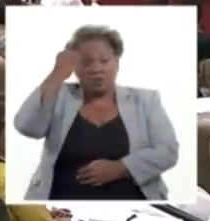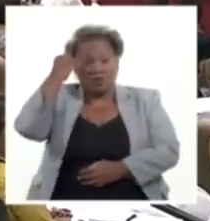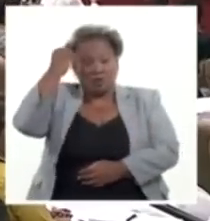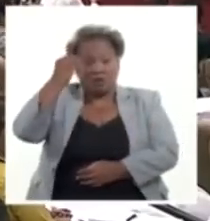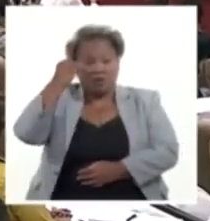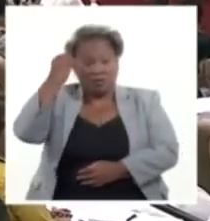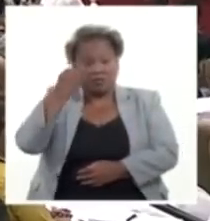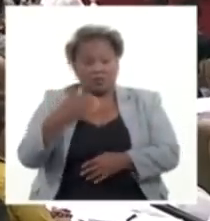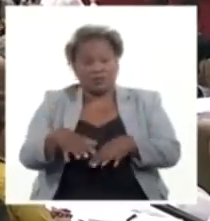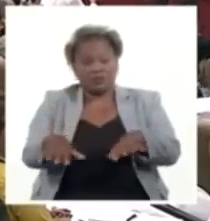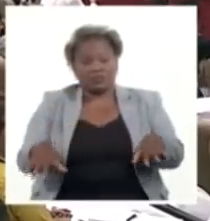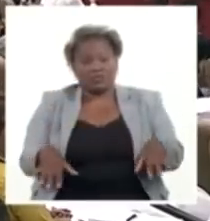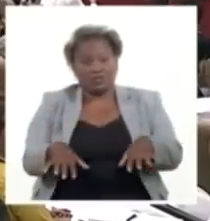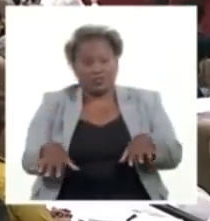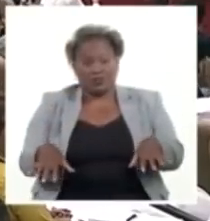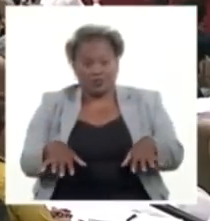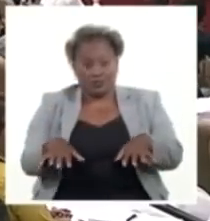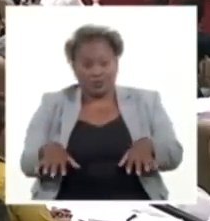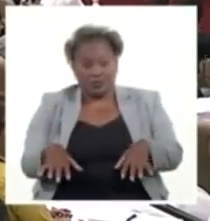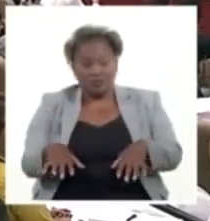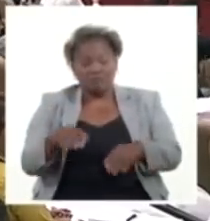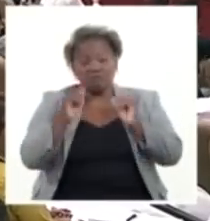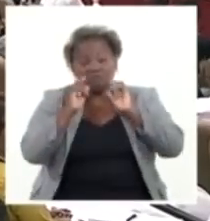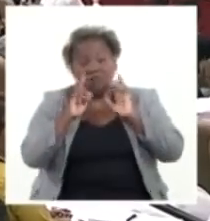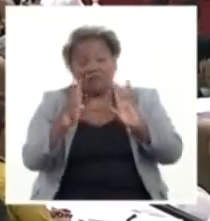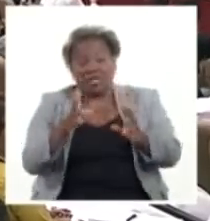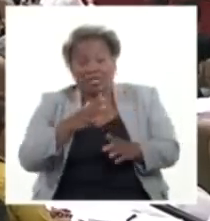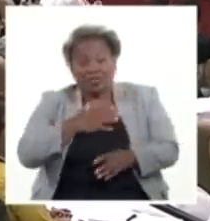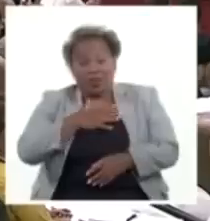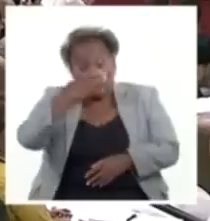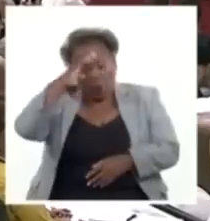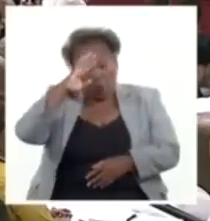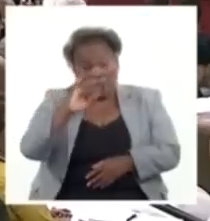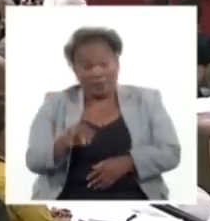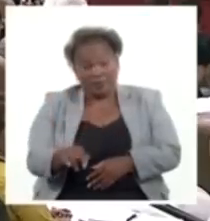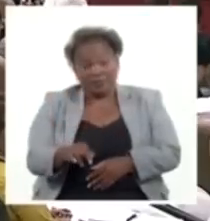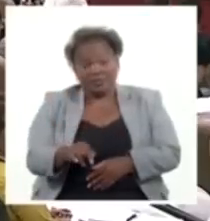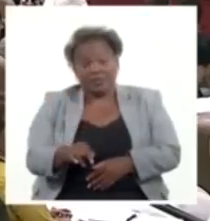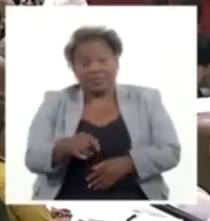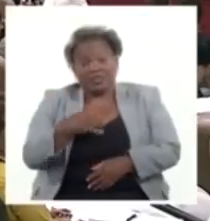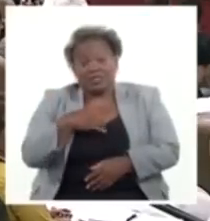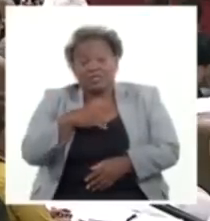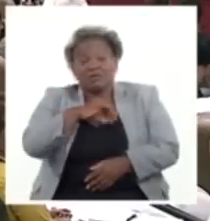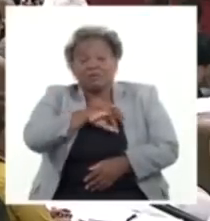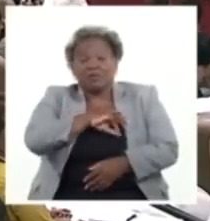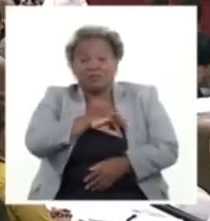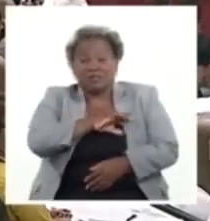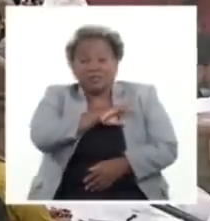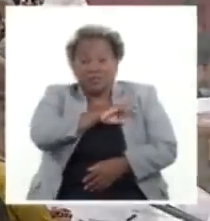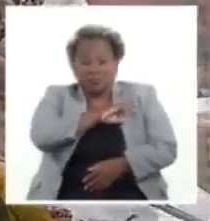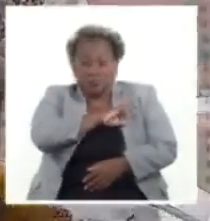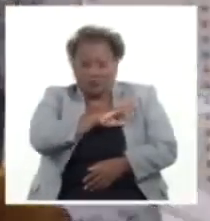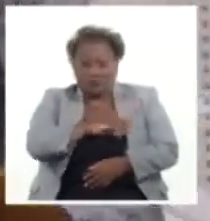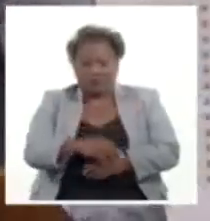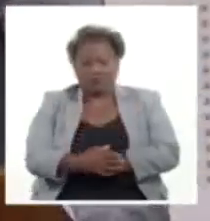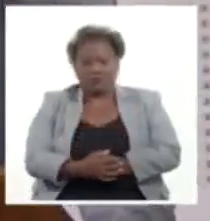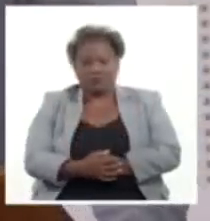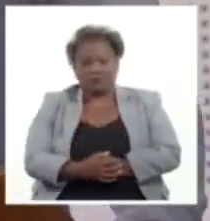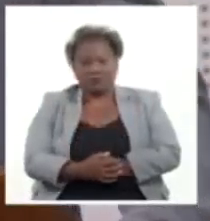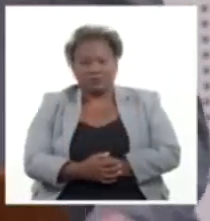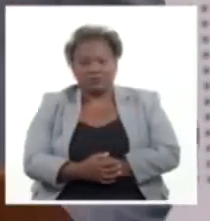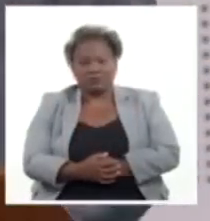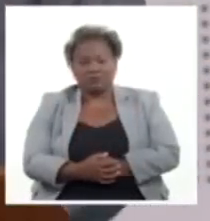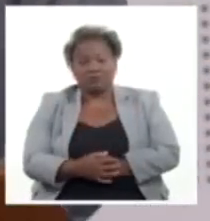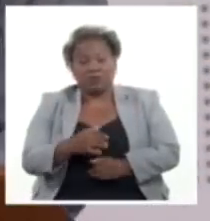las situaciones que hemos estado viviendo y de las cuales, por supuesto, me siento el principal responsable. Me